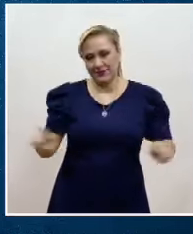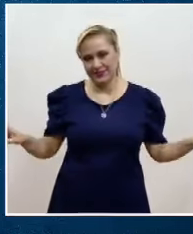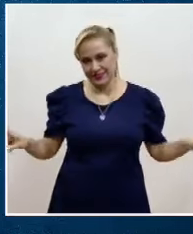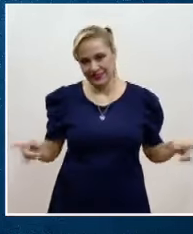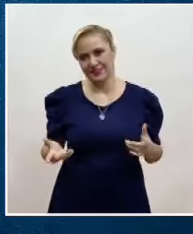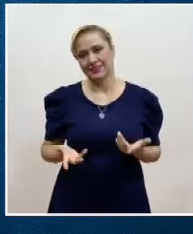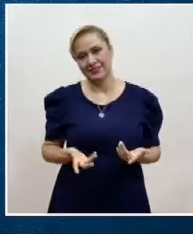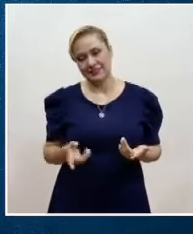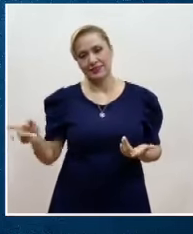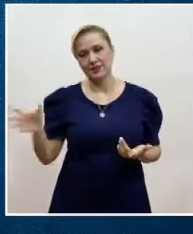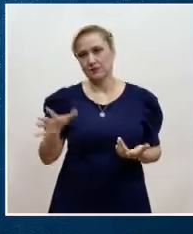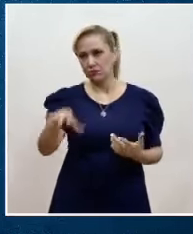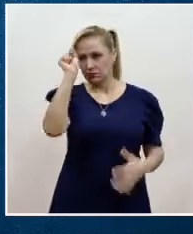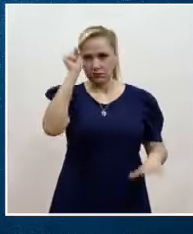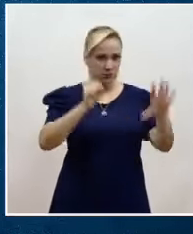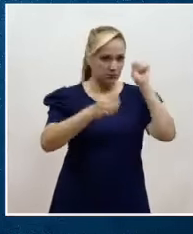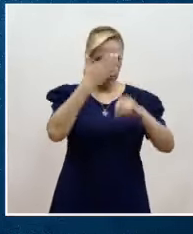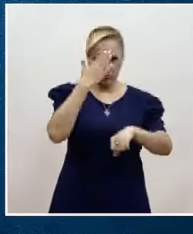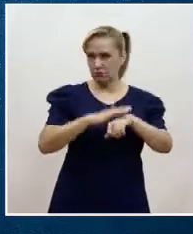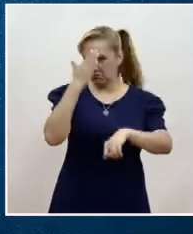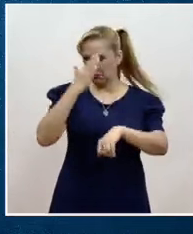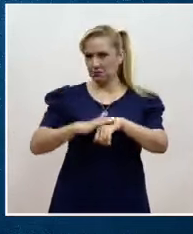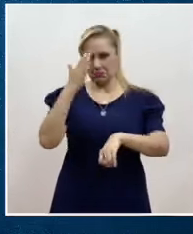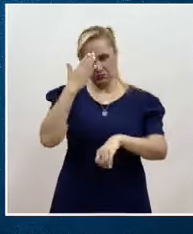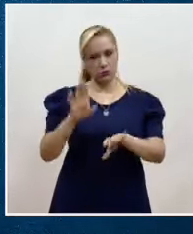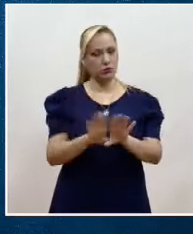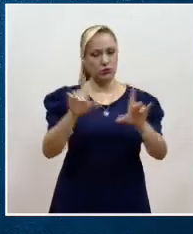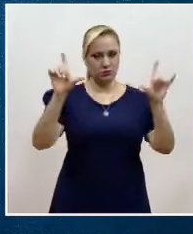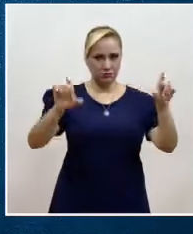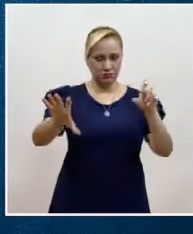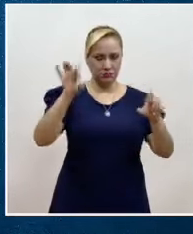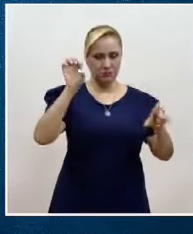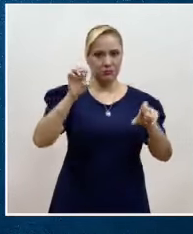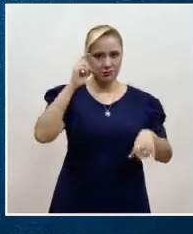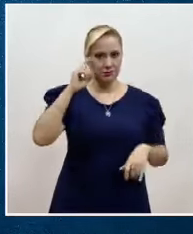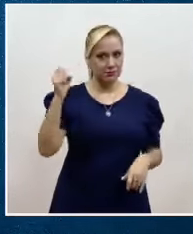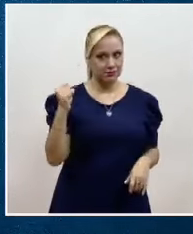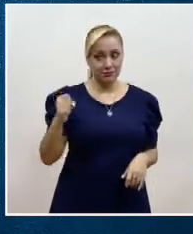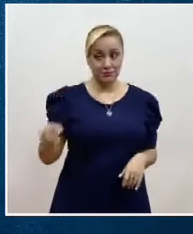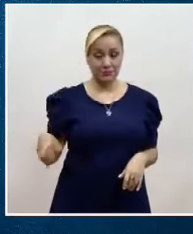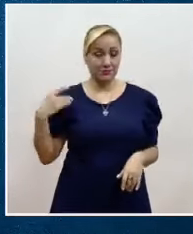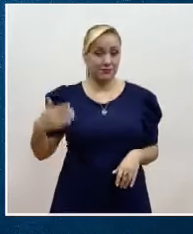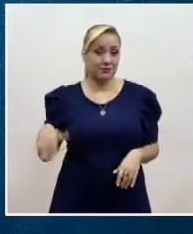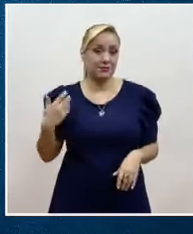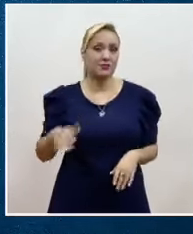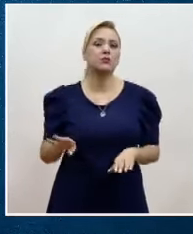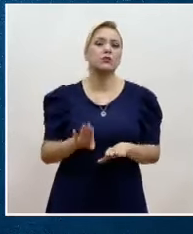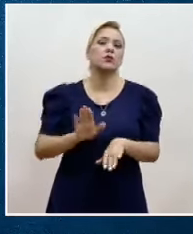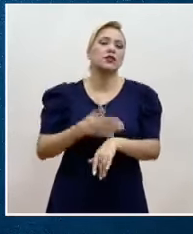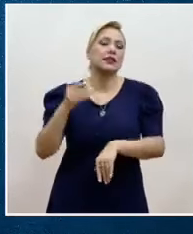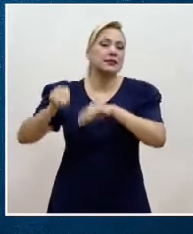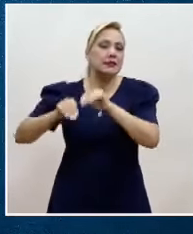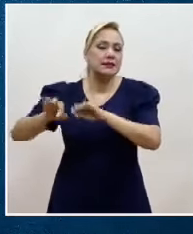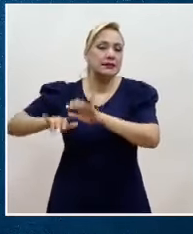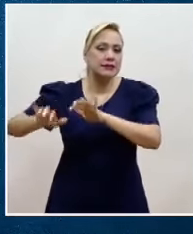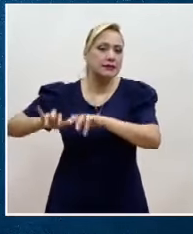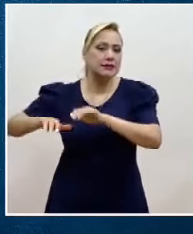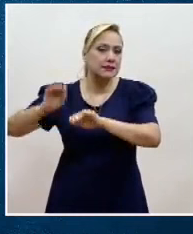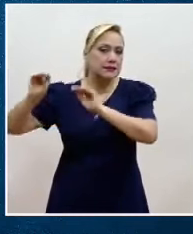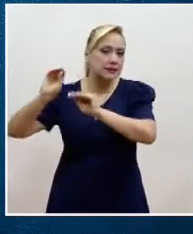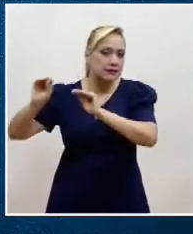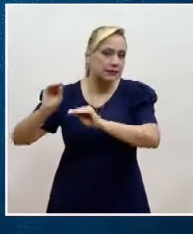el conocimiento, esta posibilidad de capacitarse e interactuar, está determinada por una forma de programarla, cómo se programa y los